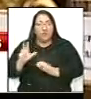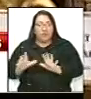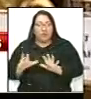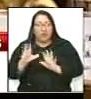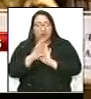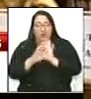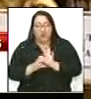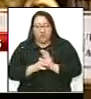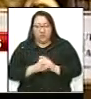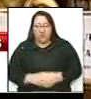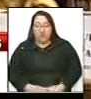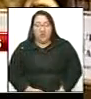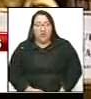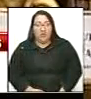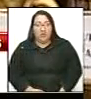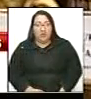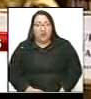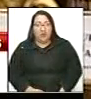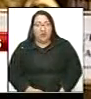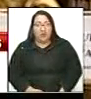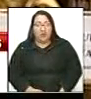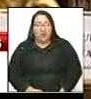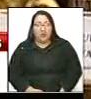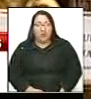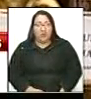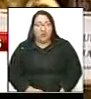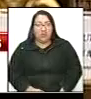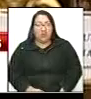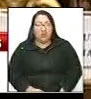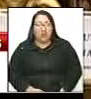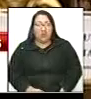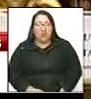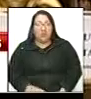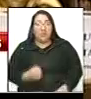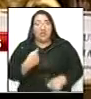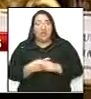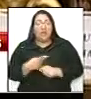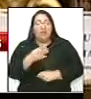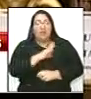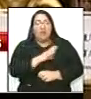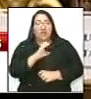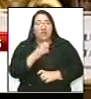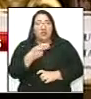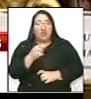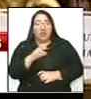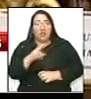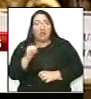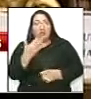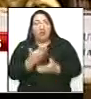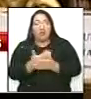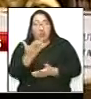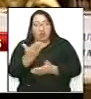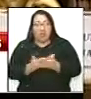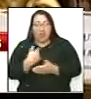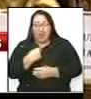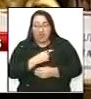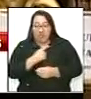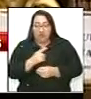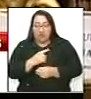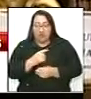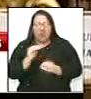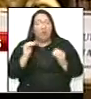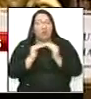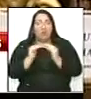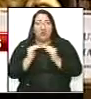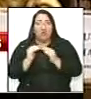Constitución Política del Perú del ex fiscal de la Nación, Chávarri Vallejo, porque los hechos contenidos en la denuncia son los